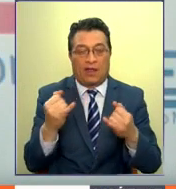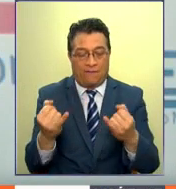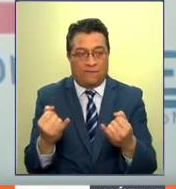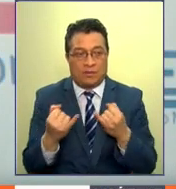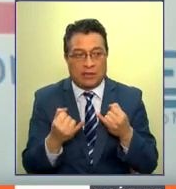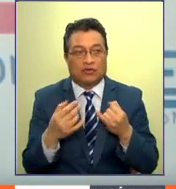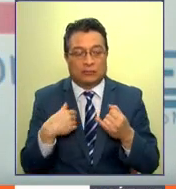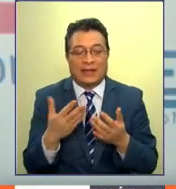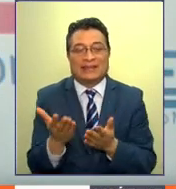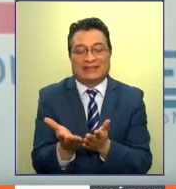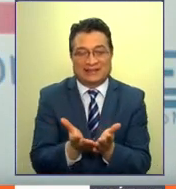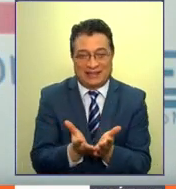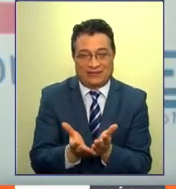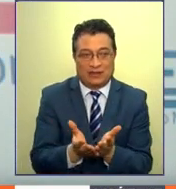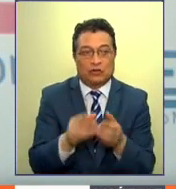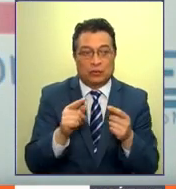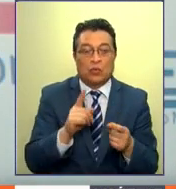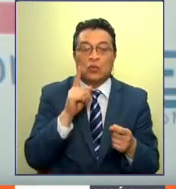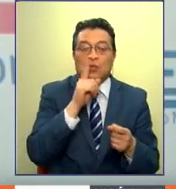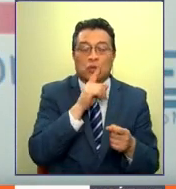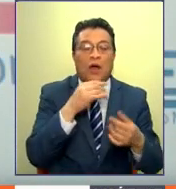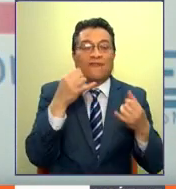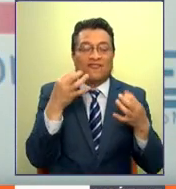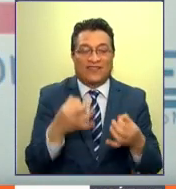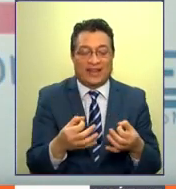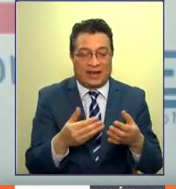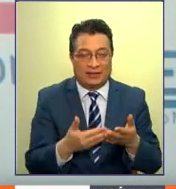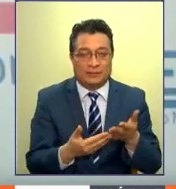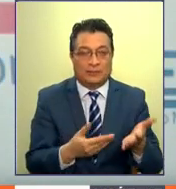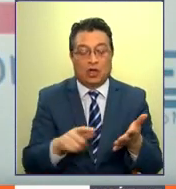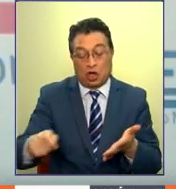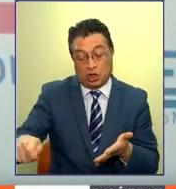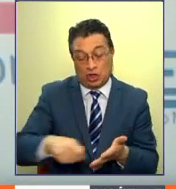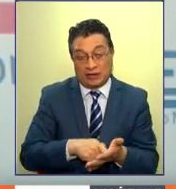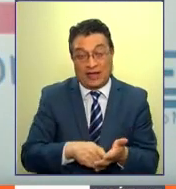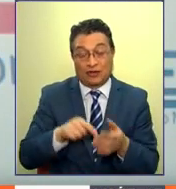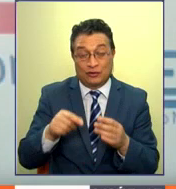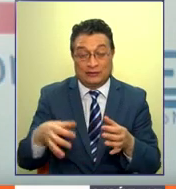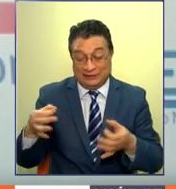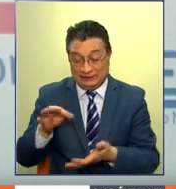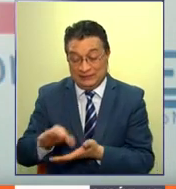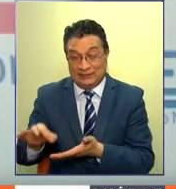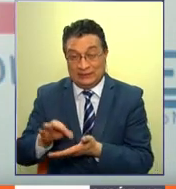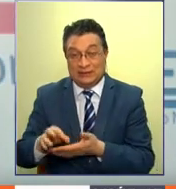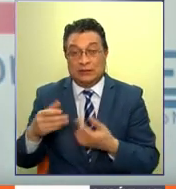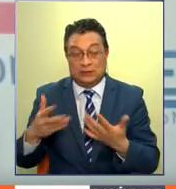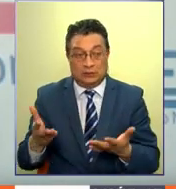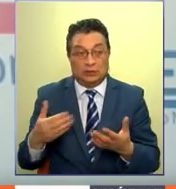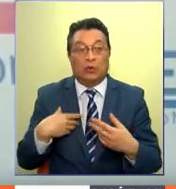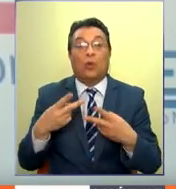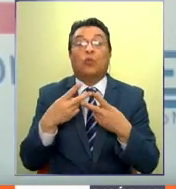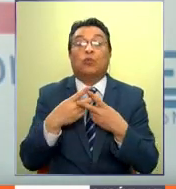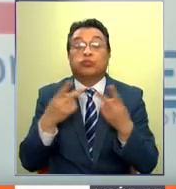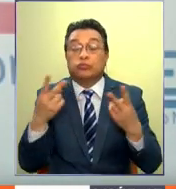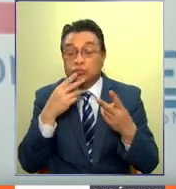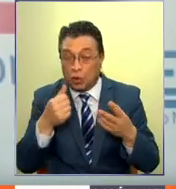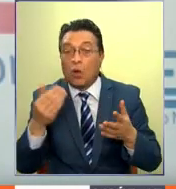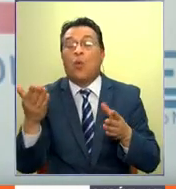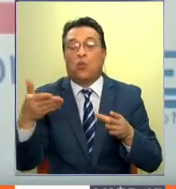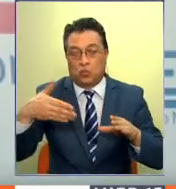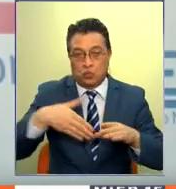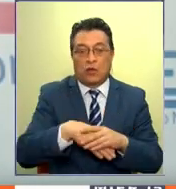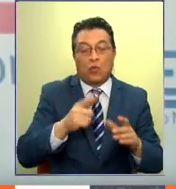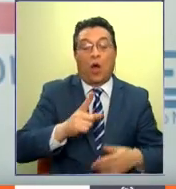que va a contratar, el costo final del mismo, un contrato por escrito y guarde la publicidad en caso de que exista cualquier incumplimiento